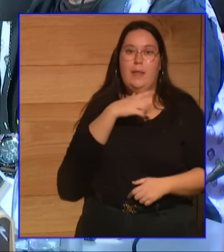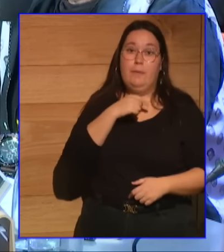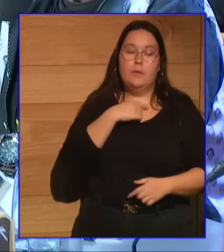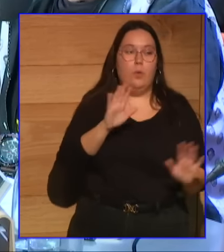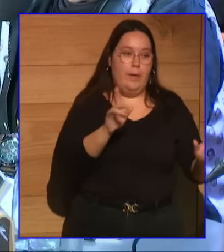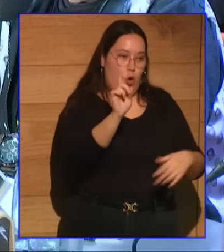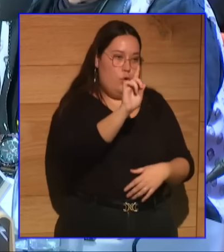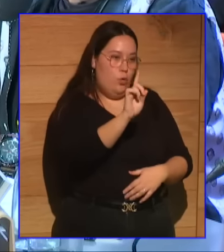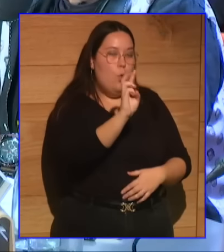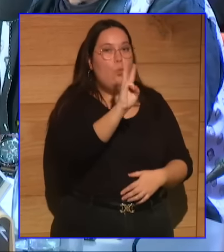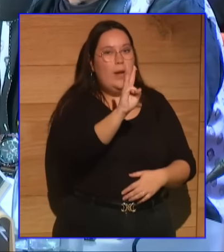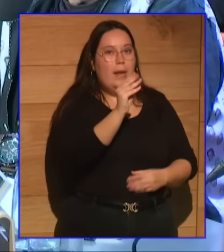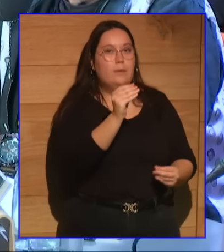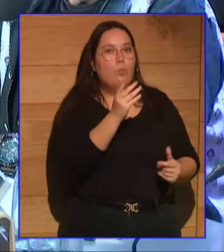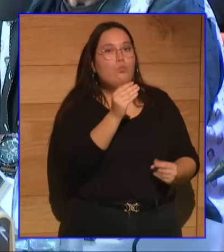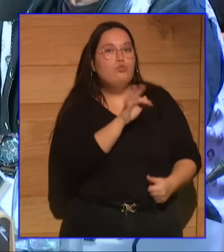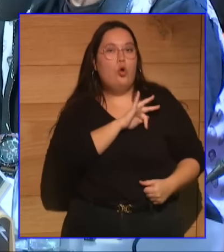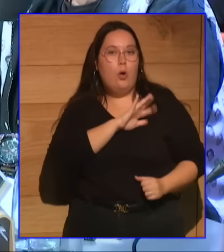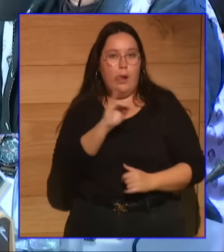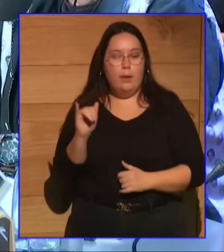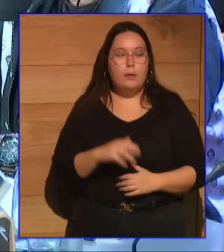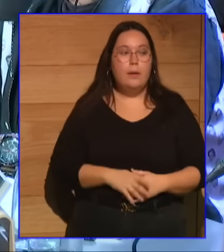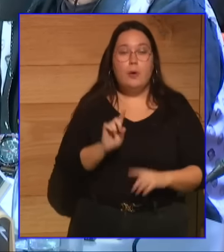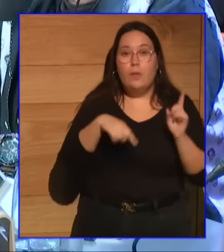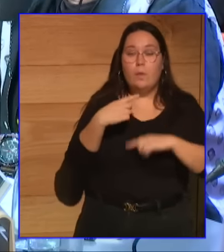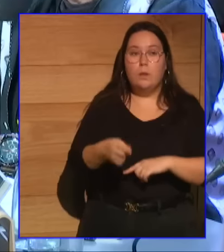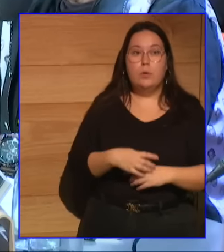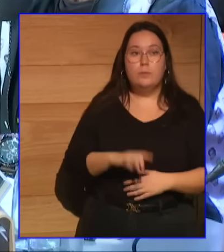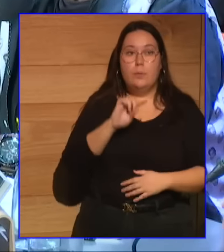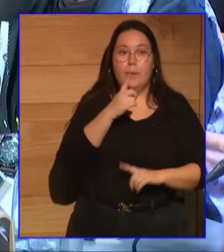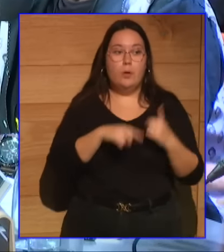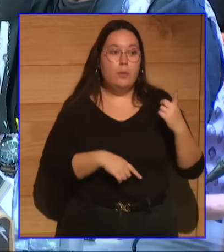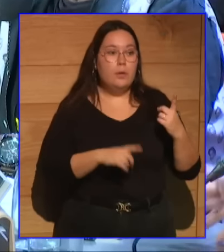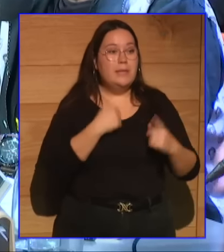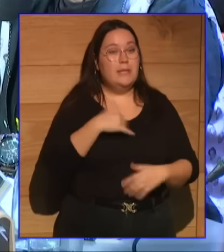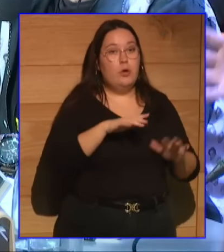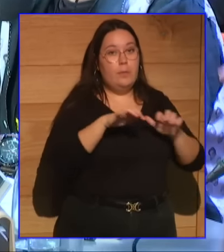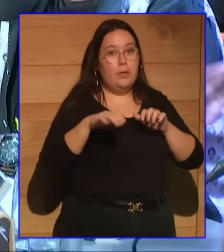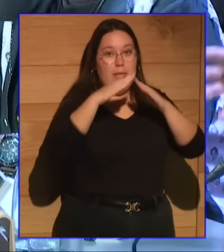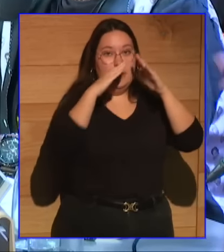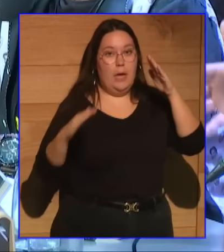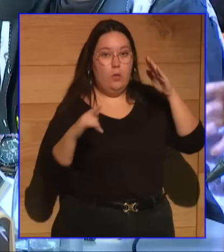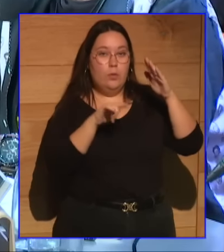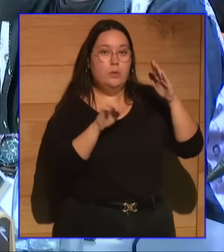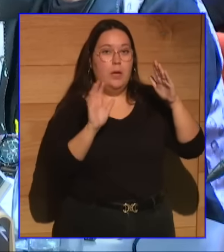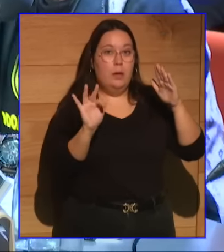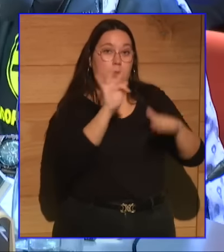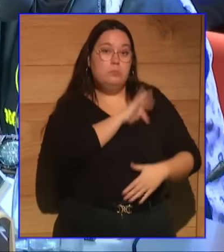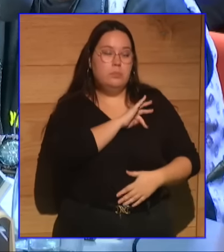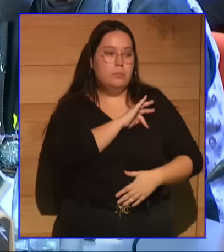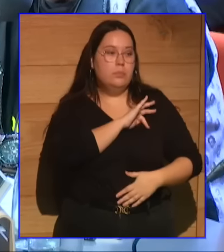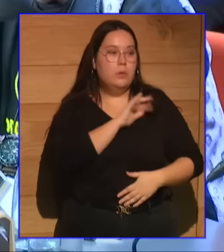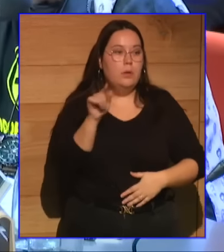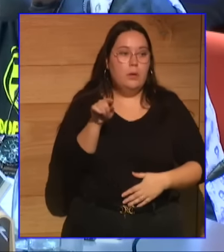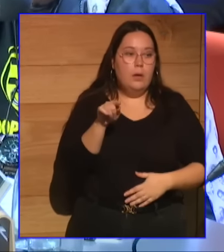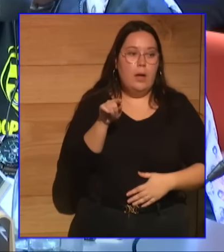O sea, Williams tiene muchos Óscares. Después, pero el primero. Ya sí. Con el violinista en el tejado, cuando se daba el Óscar a la